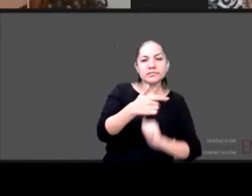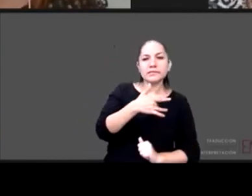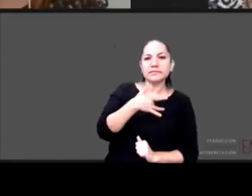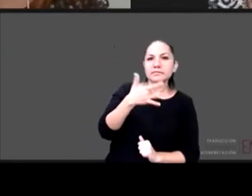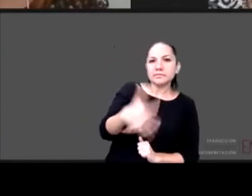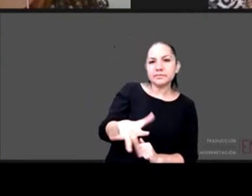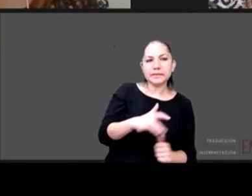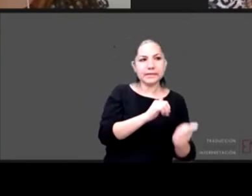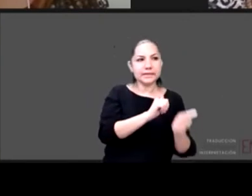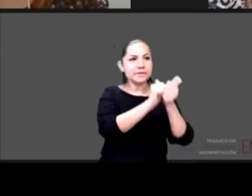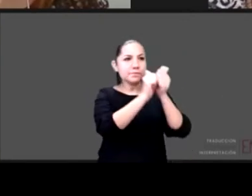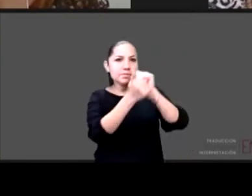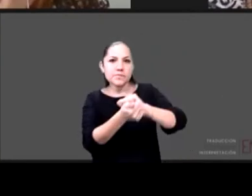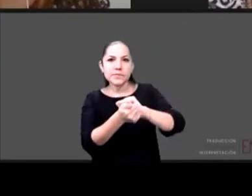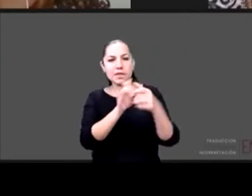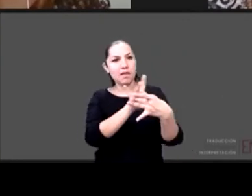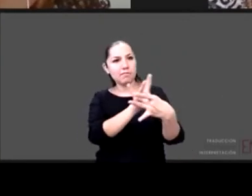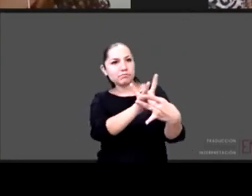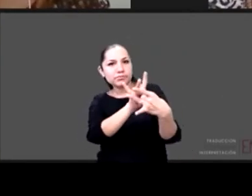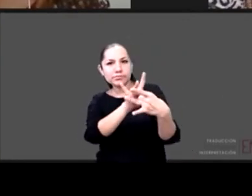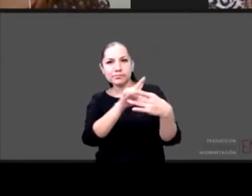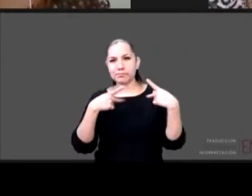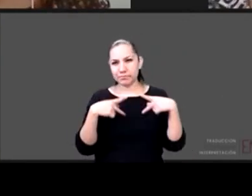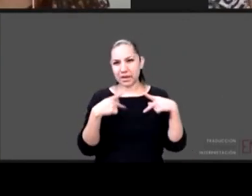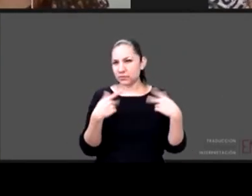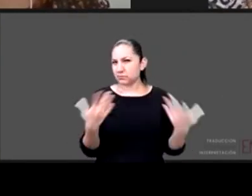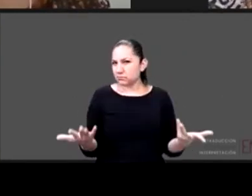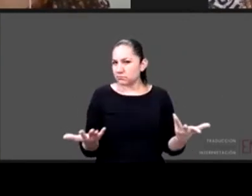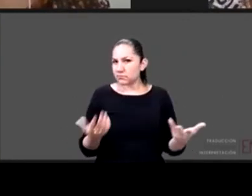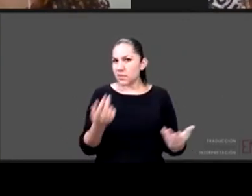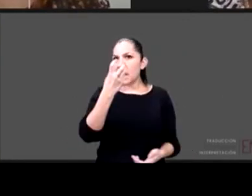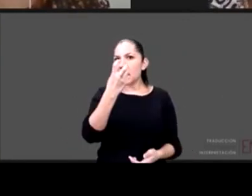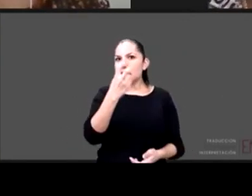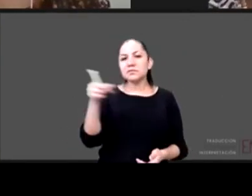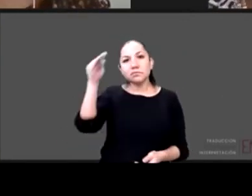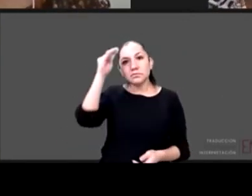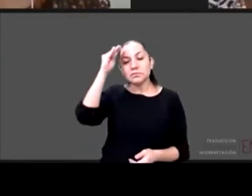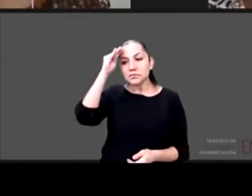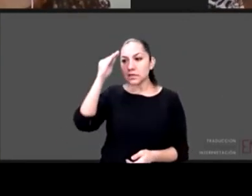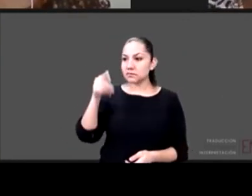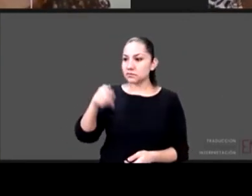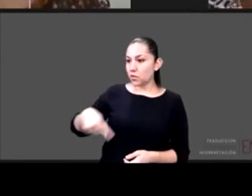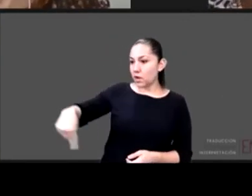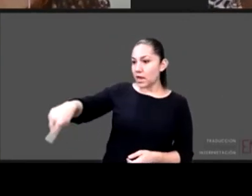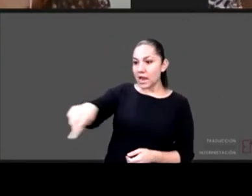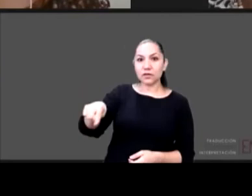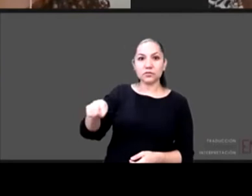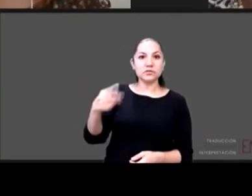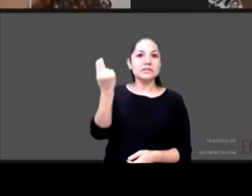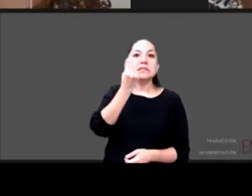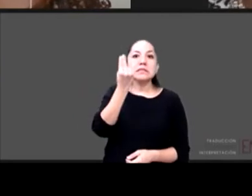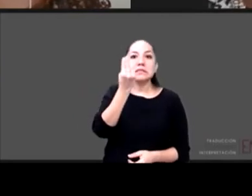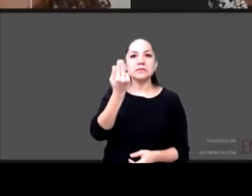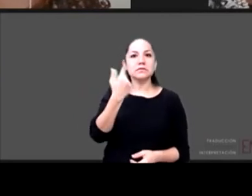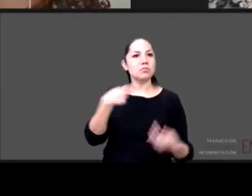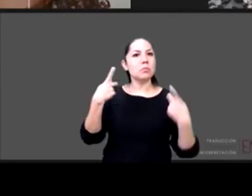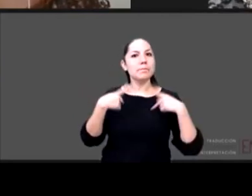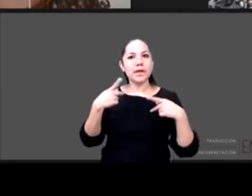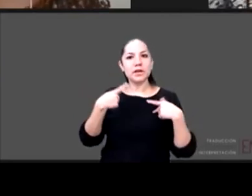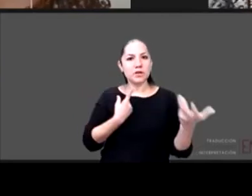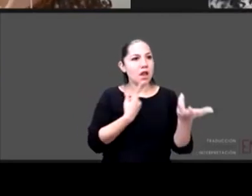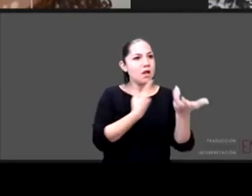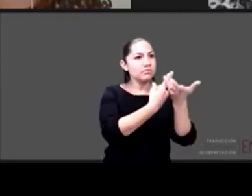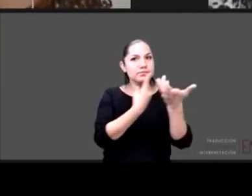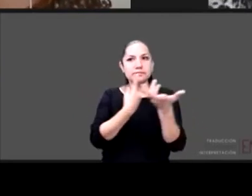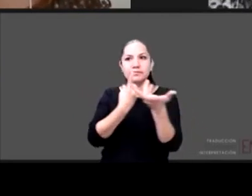clave entender que no va a reconocerse en su totalidad si no intercambia y relaciona con los otros.